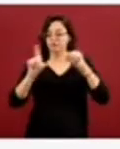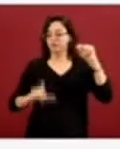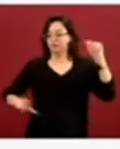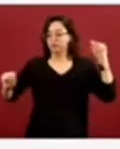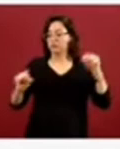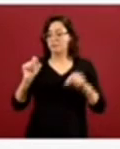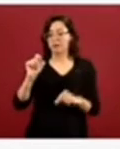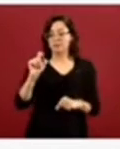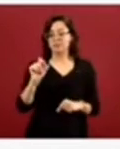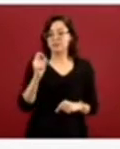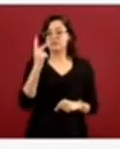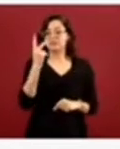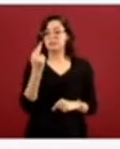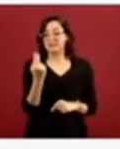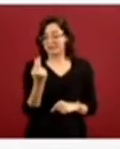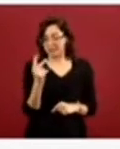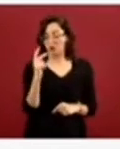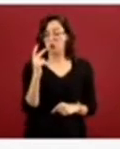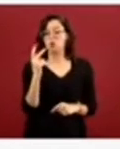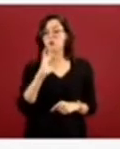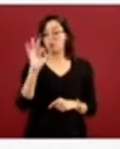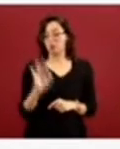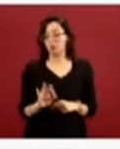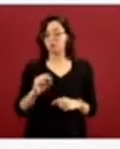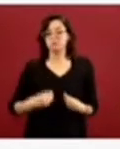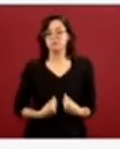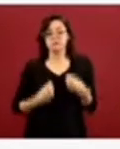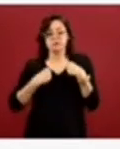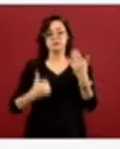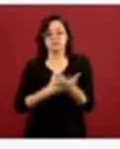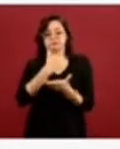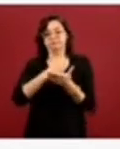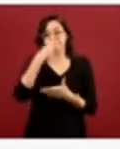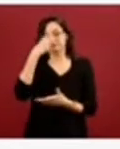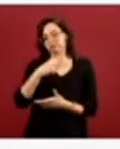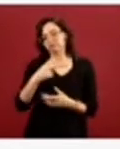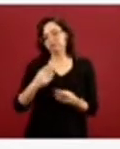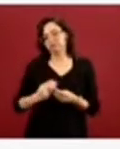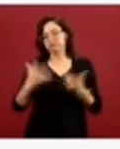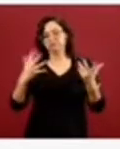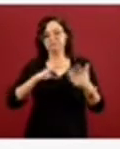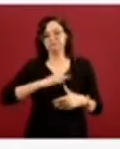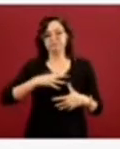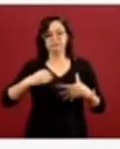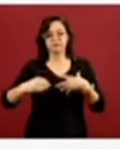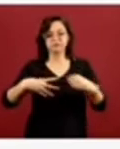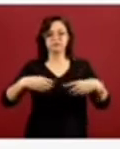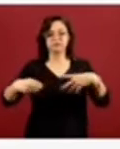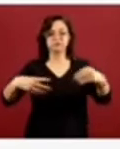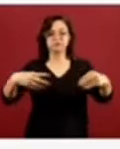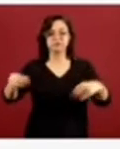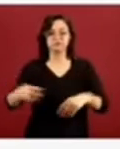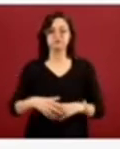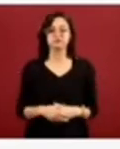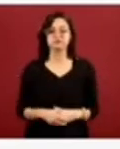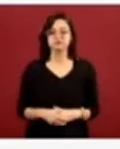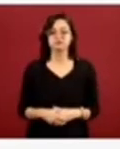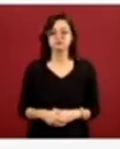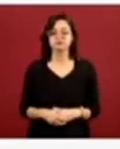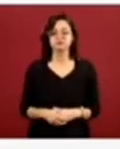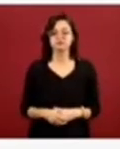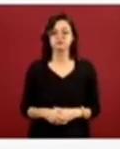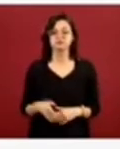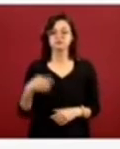reside en la Ciudad de México, y eso explica que haya una mayor cantidad de casos. Cuando lo vemos en la siguiente